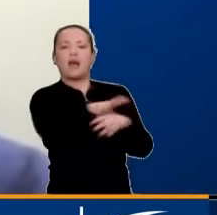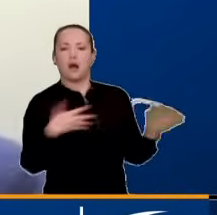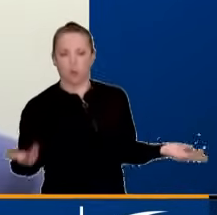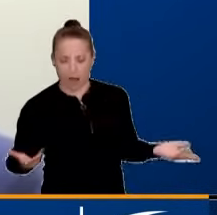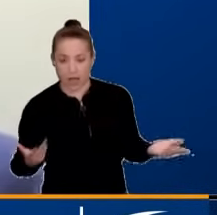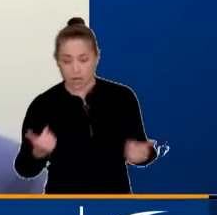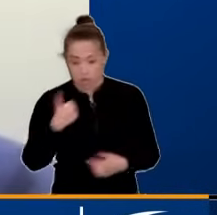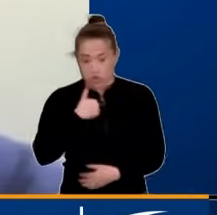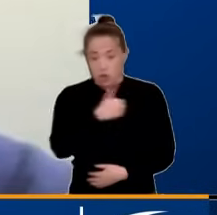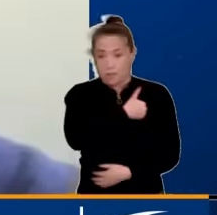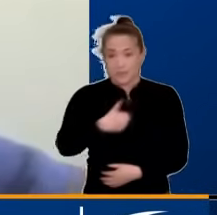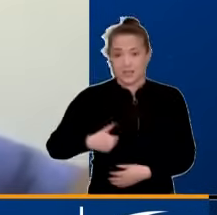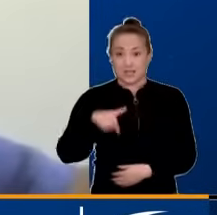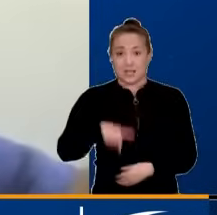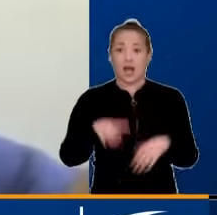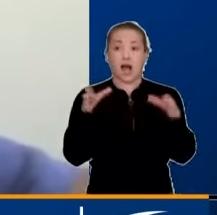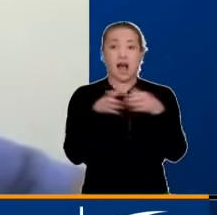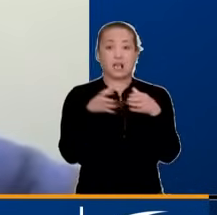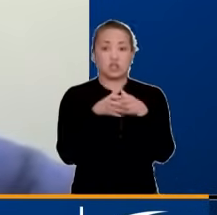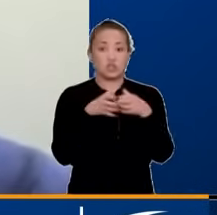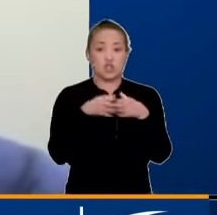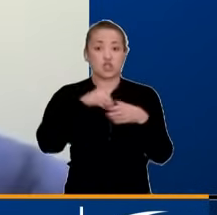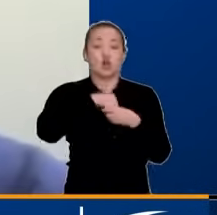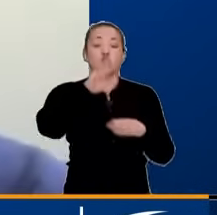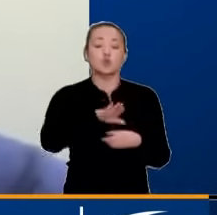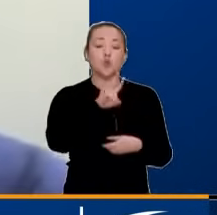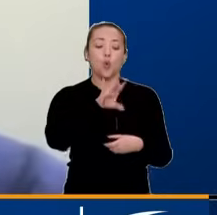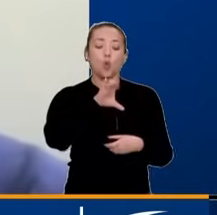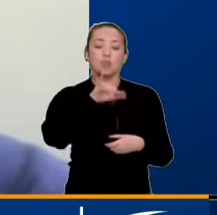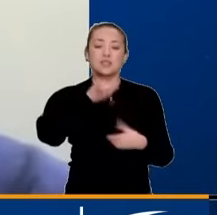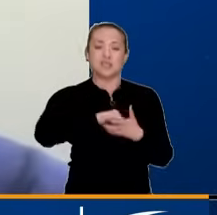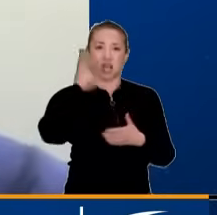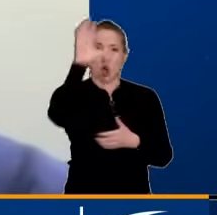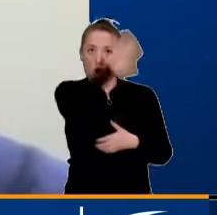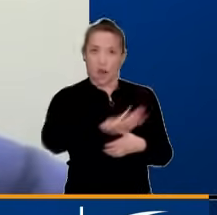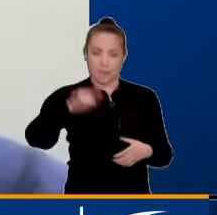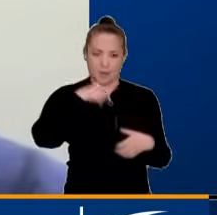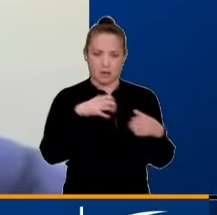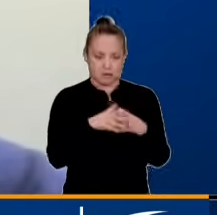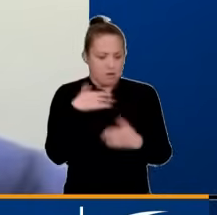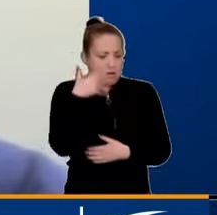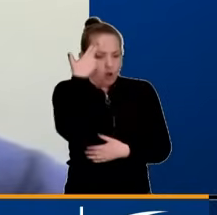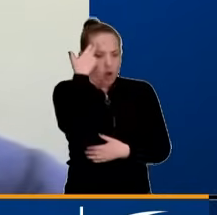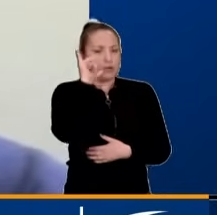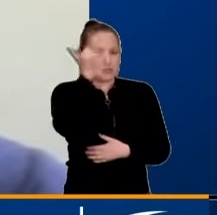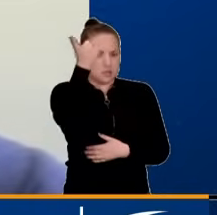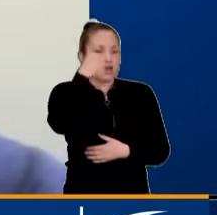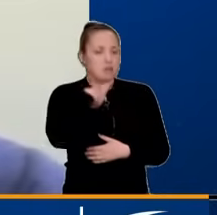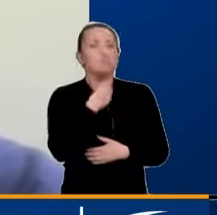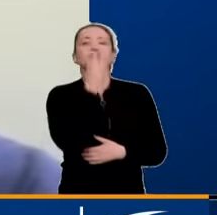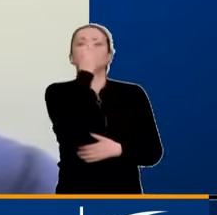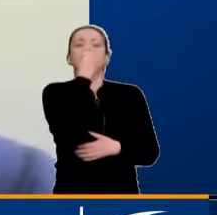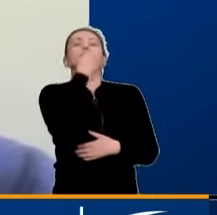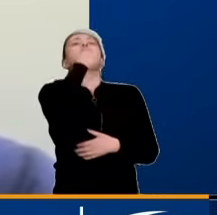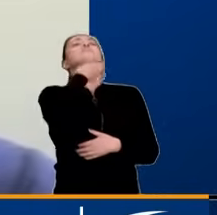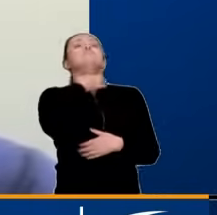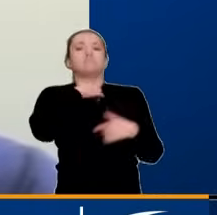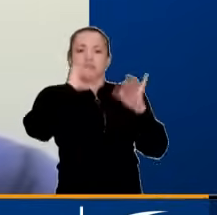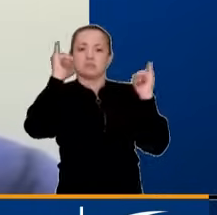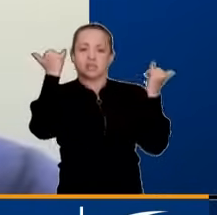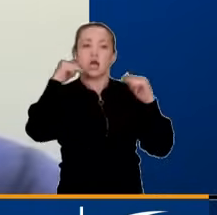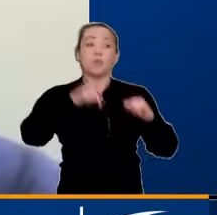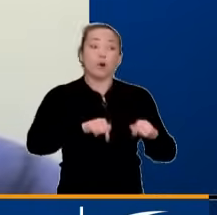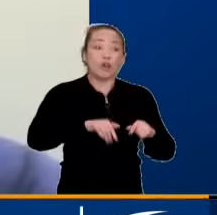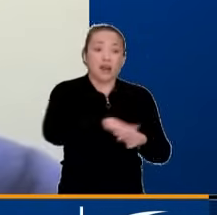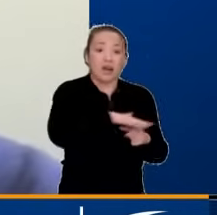Asociación Colombiana de Cuidados Intensivos, obviamente sí me dejaría intubar en esos lugares, porque esos lugares estuvieron bajo